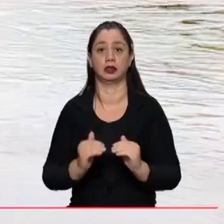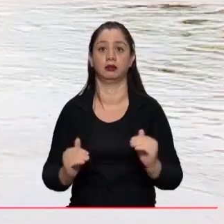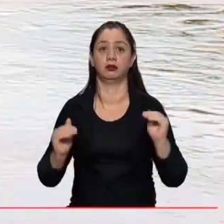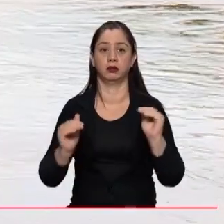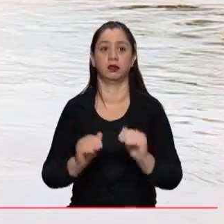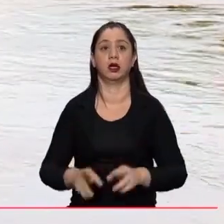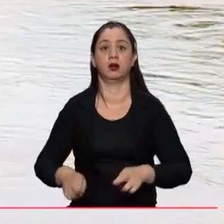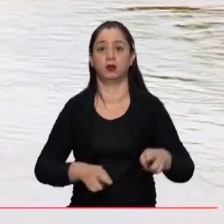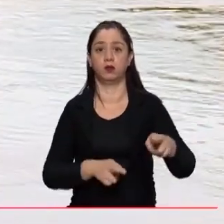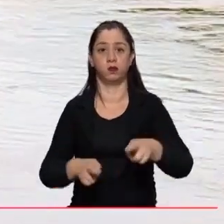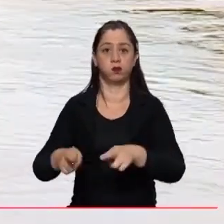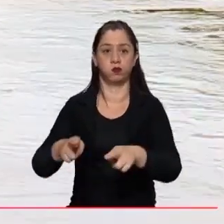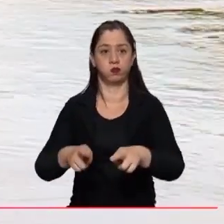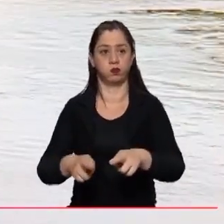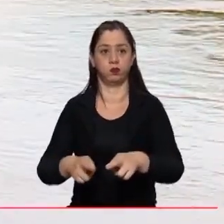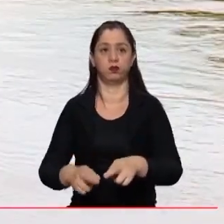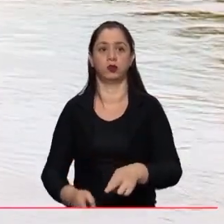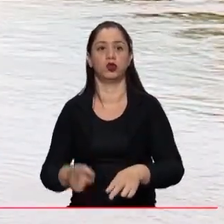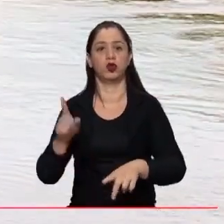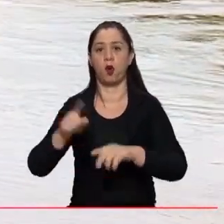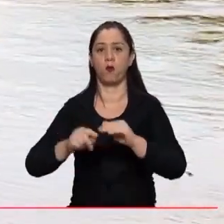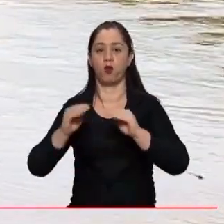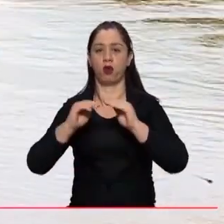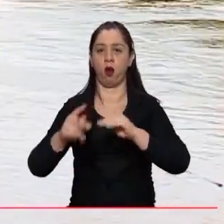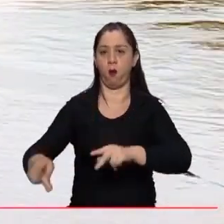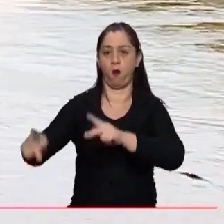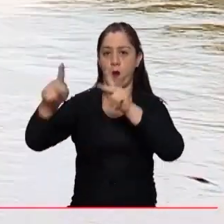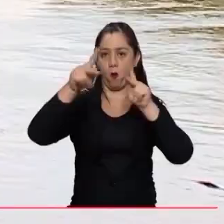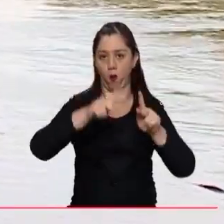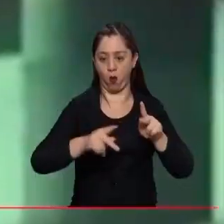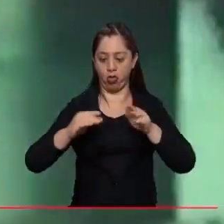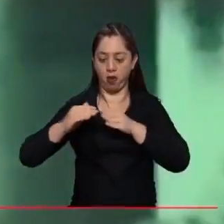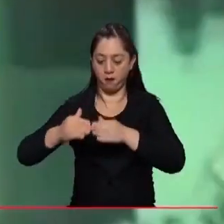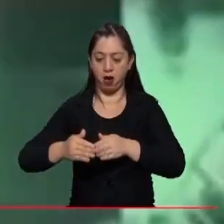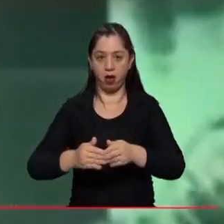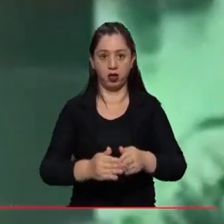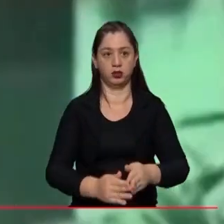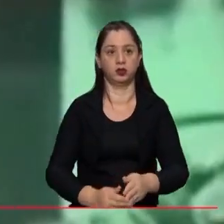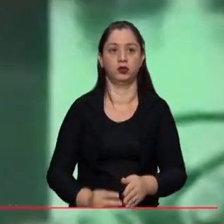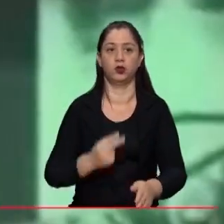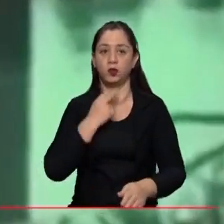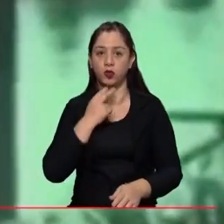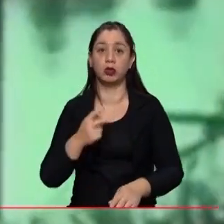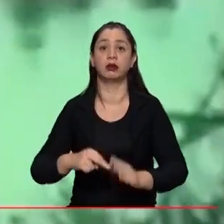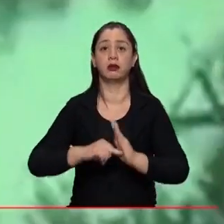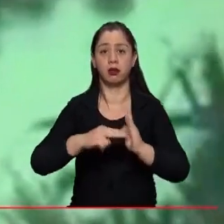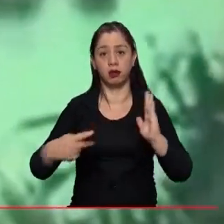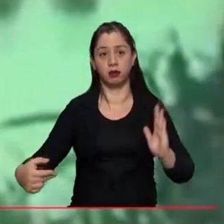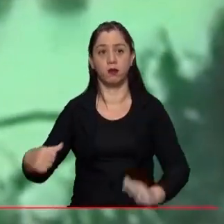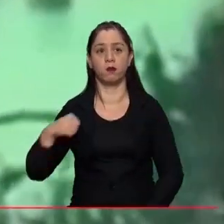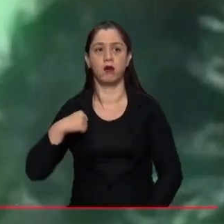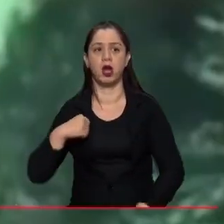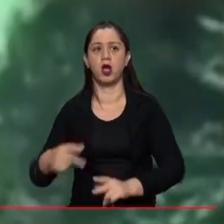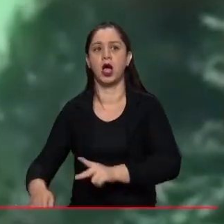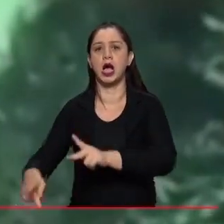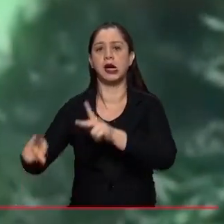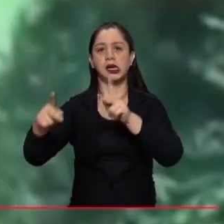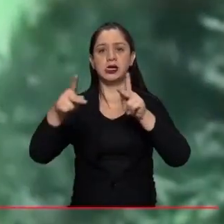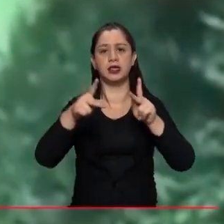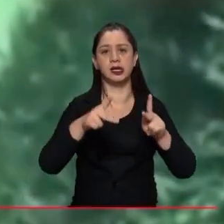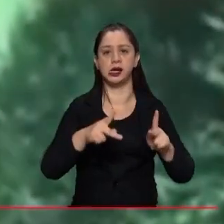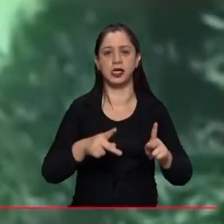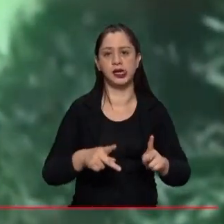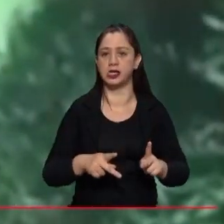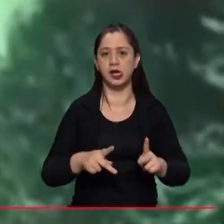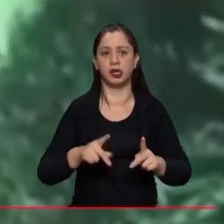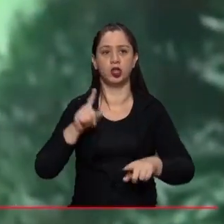del caudal, el barco no pudo pasar bajo este puente que, a pesar de contar con la tecnología necesaria, se encuentra deteriorado y ya no tiene la